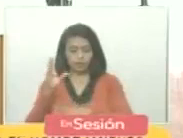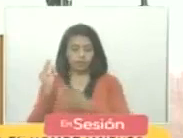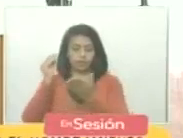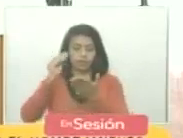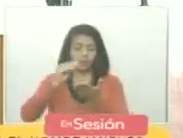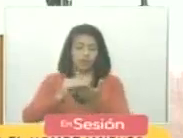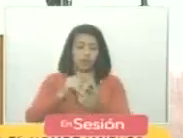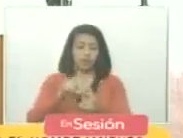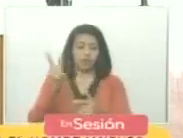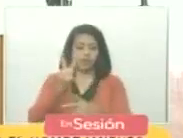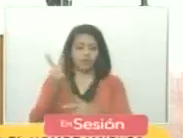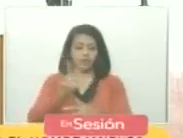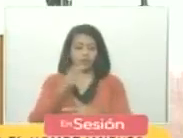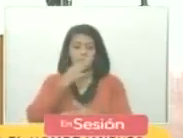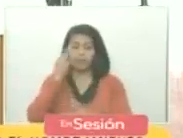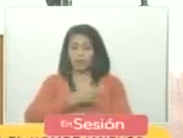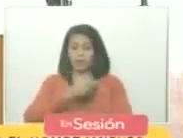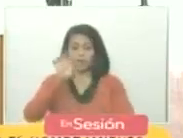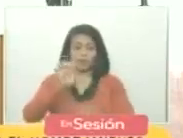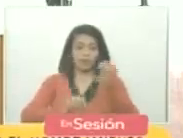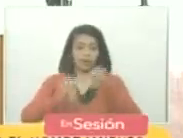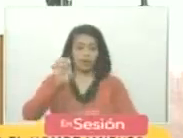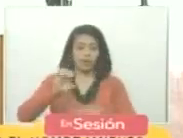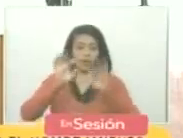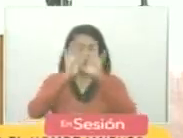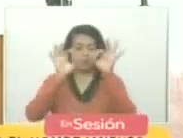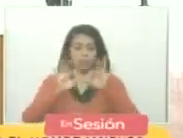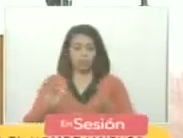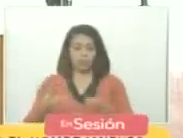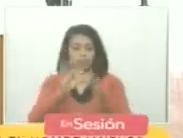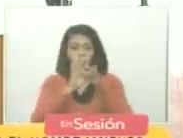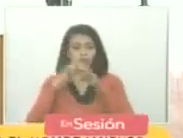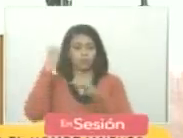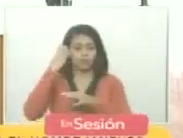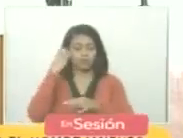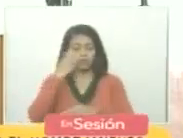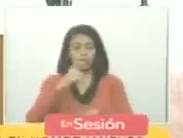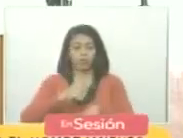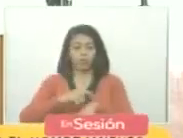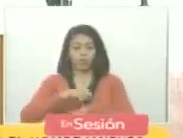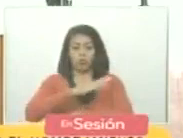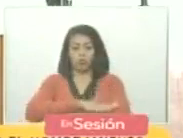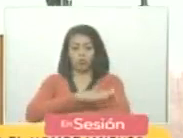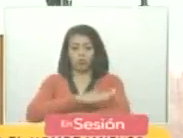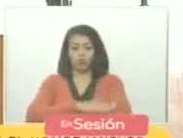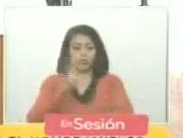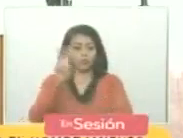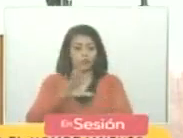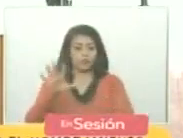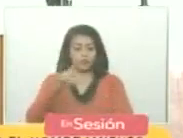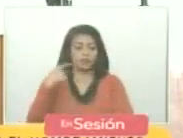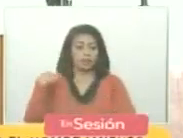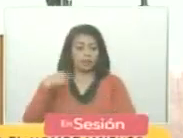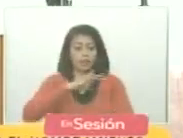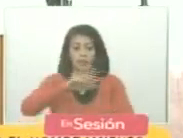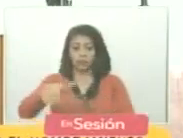verdad a Venezuela, sino revisar la forma como la Unión Europea se ha comportado en Venezuela. Él tiene